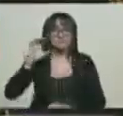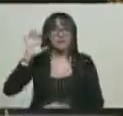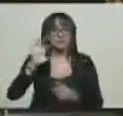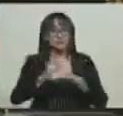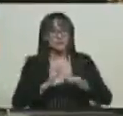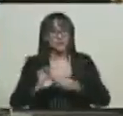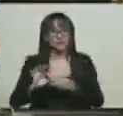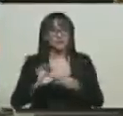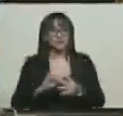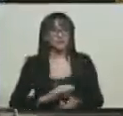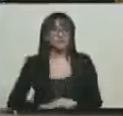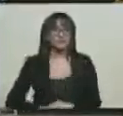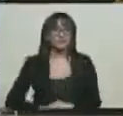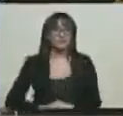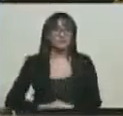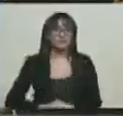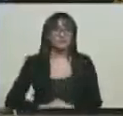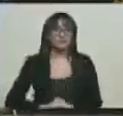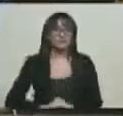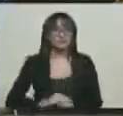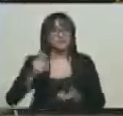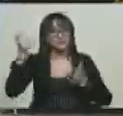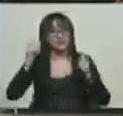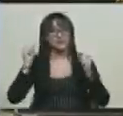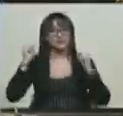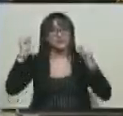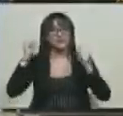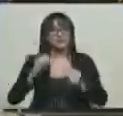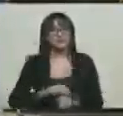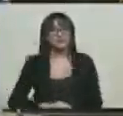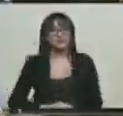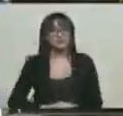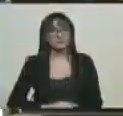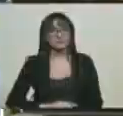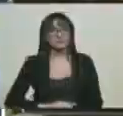unida! ¡Chávez vive!